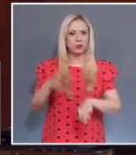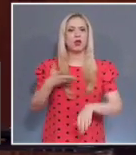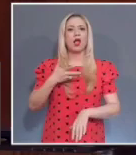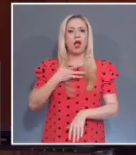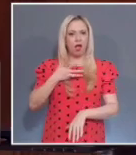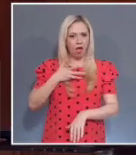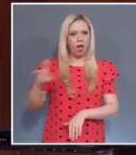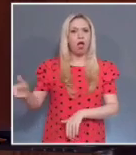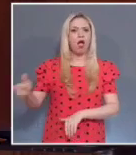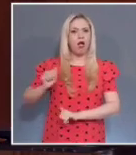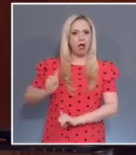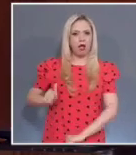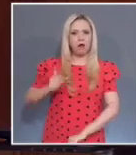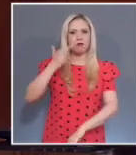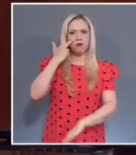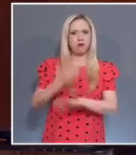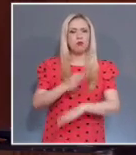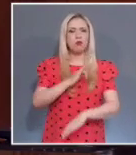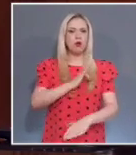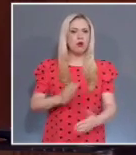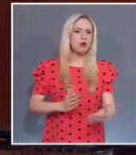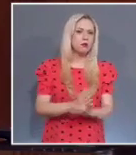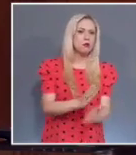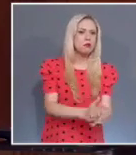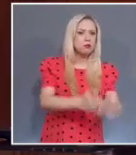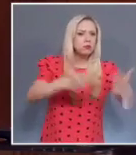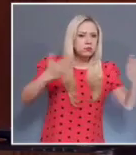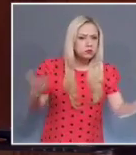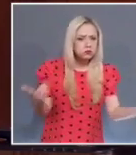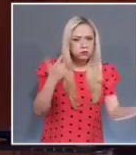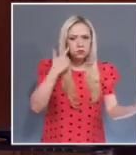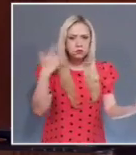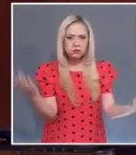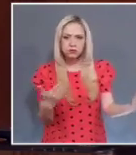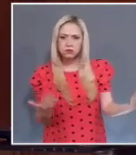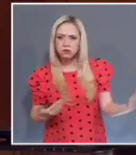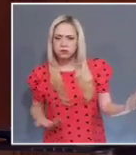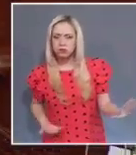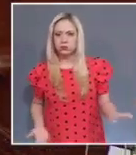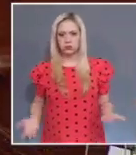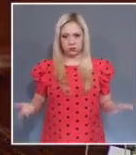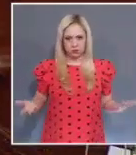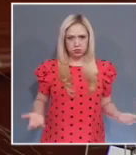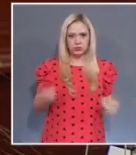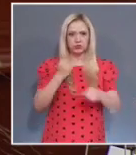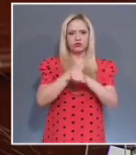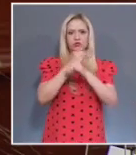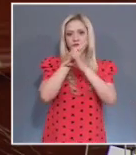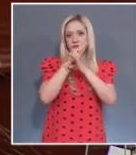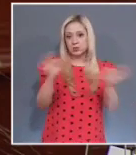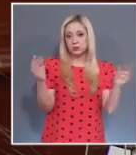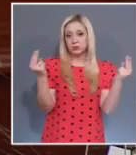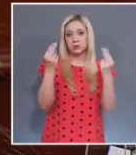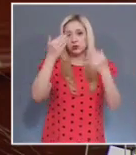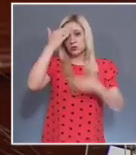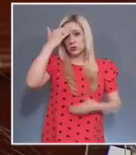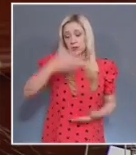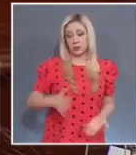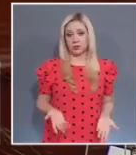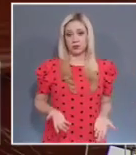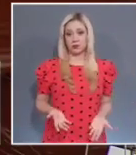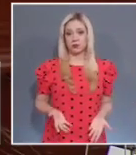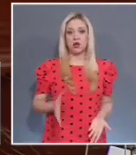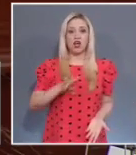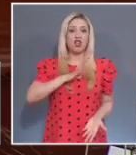con asegurar que la ciudadanía disfrute del derecho de acceso a la información pública. Negar que